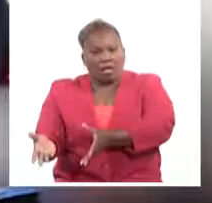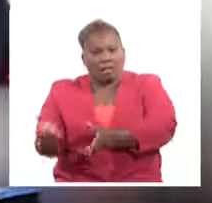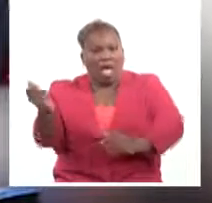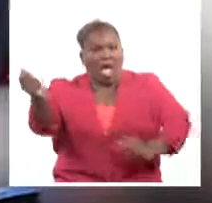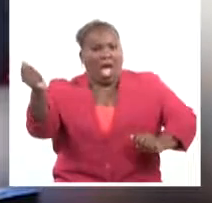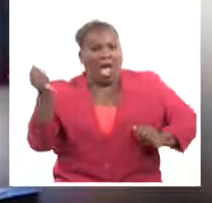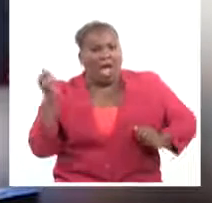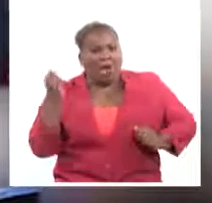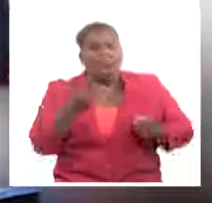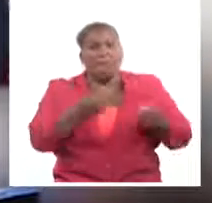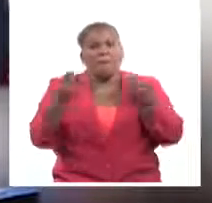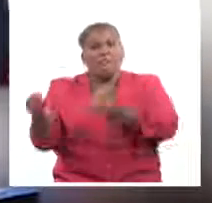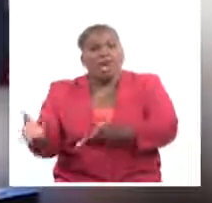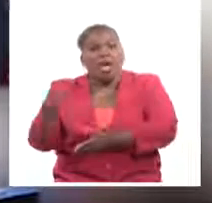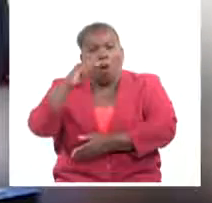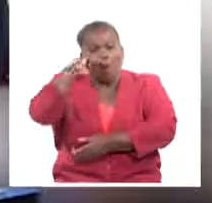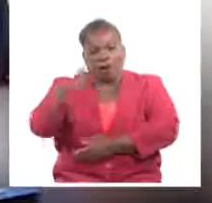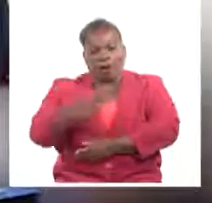a Ucrania.